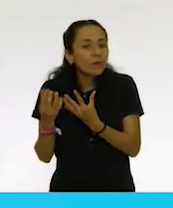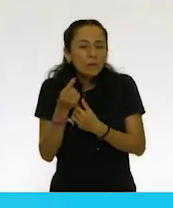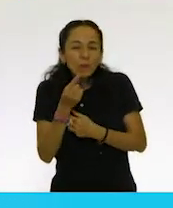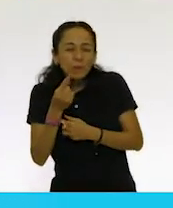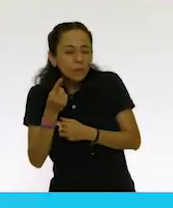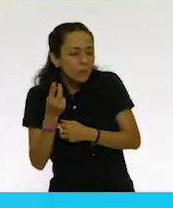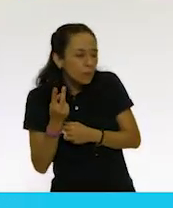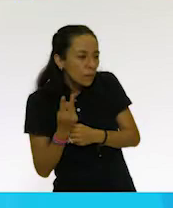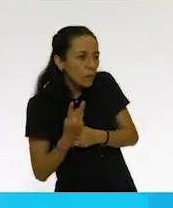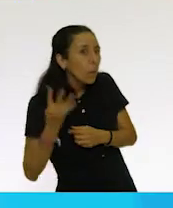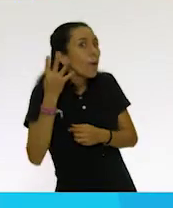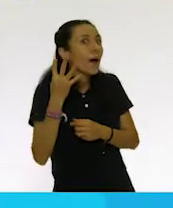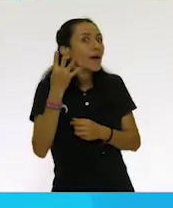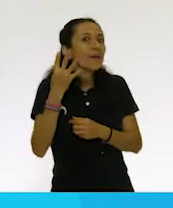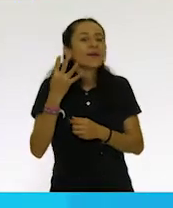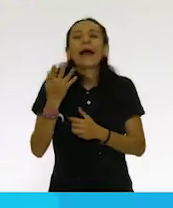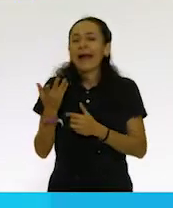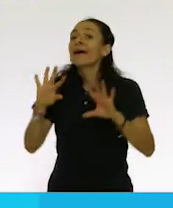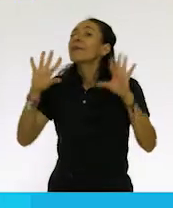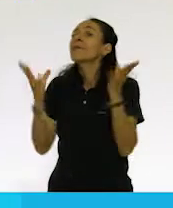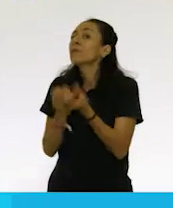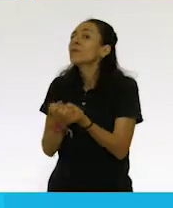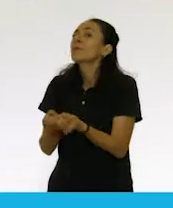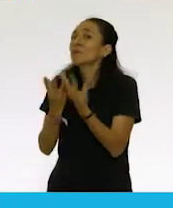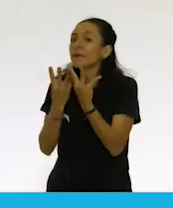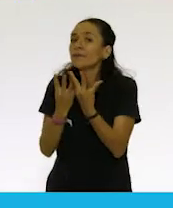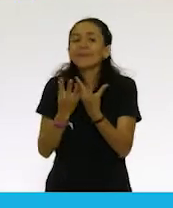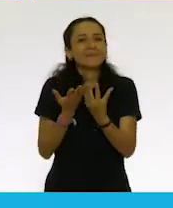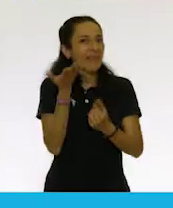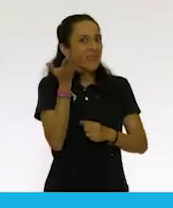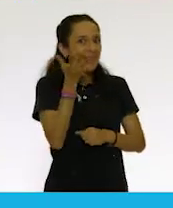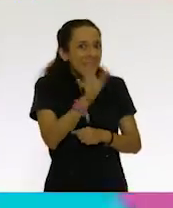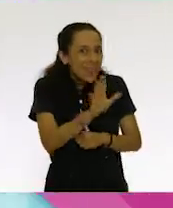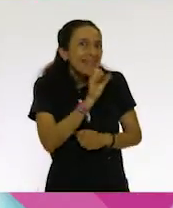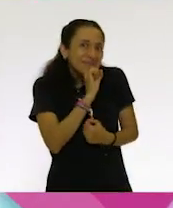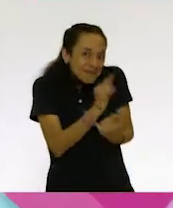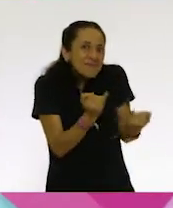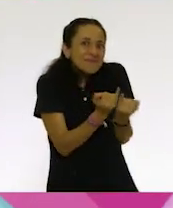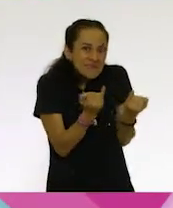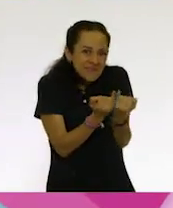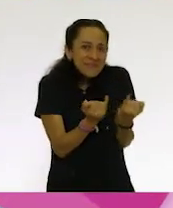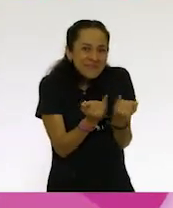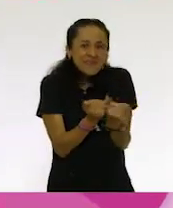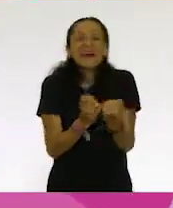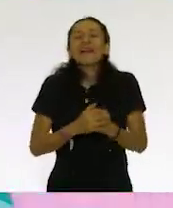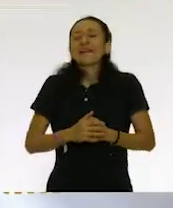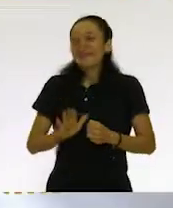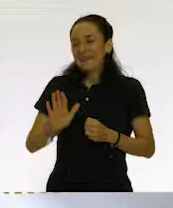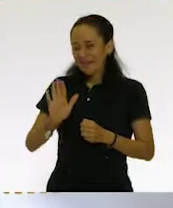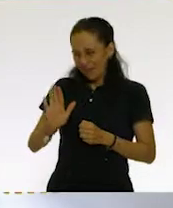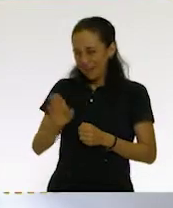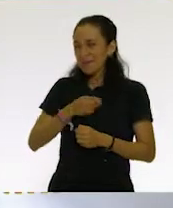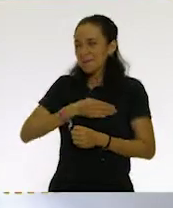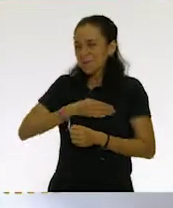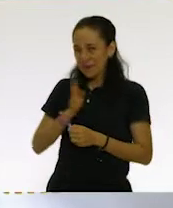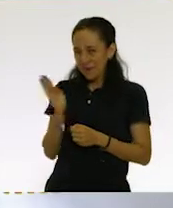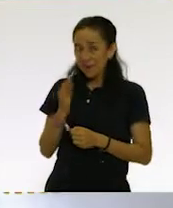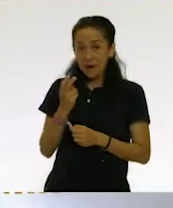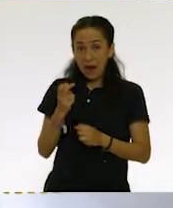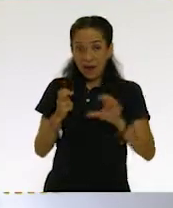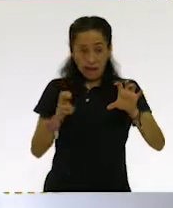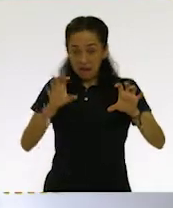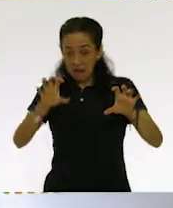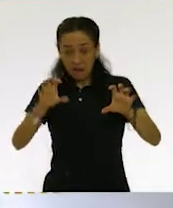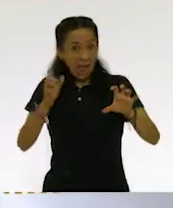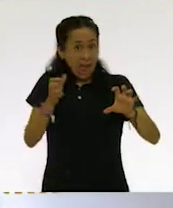1, 2, 3, 4. 4 ovejas. Y nos da un total de... 10 ovejas también. De 10 ovejas. Bueno, pero no solo existe esta combinación de